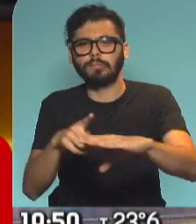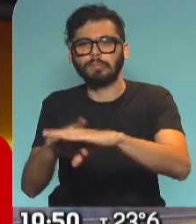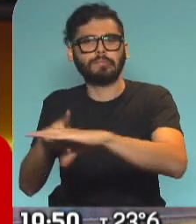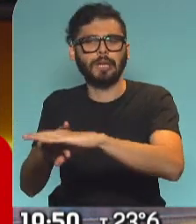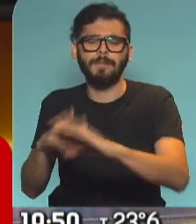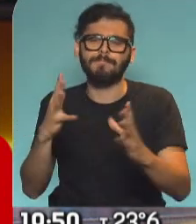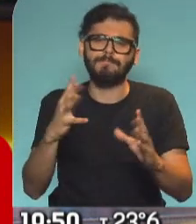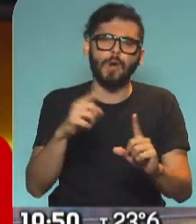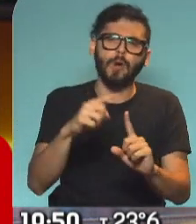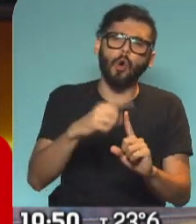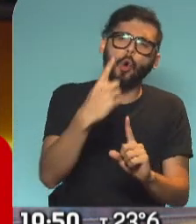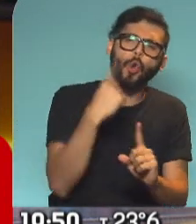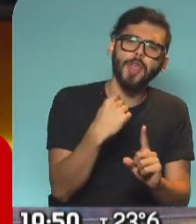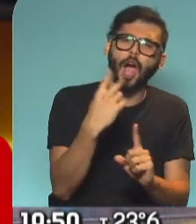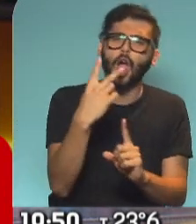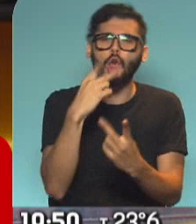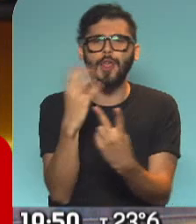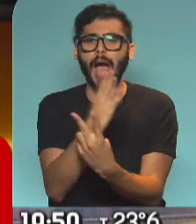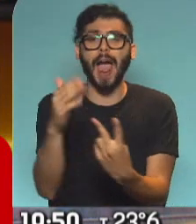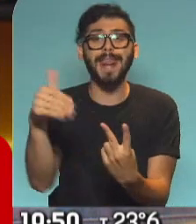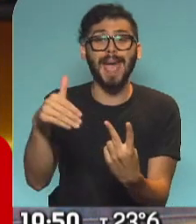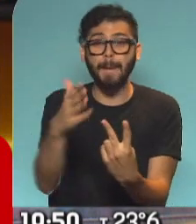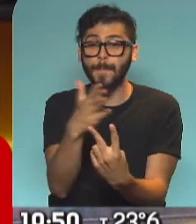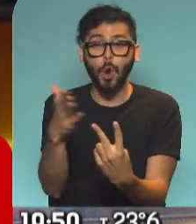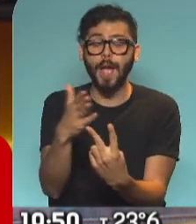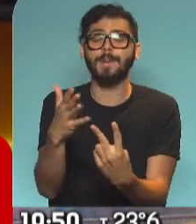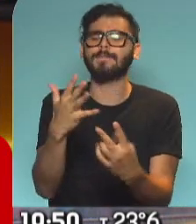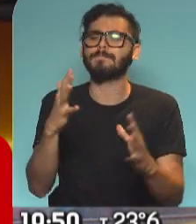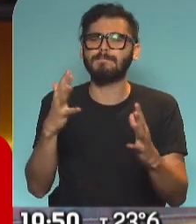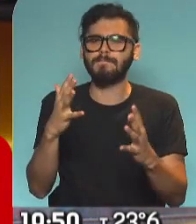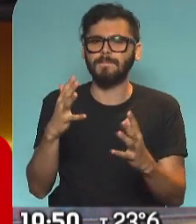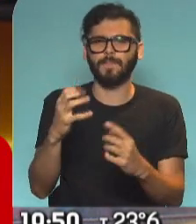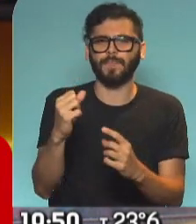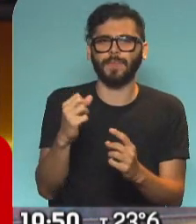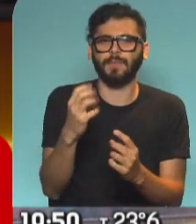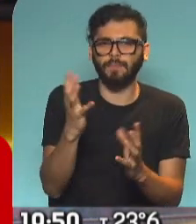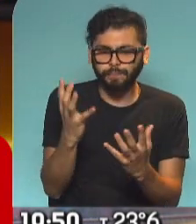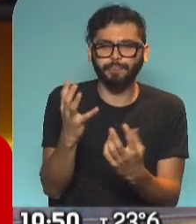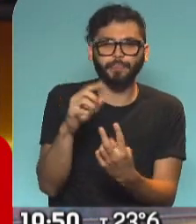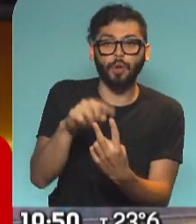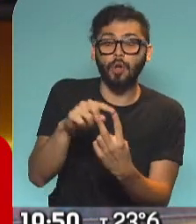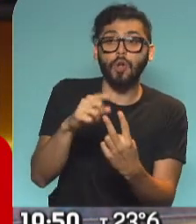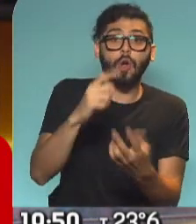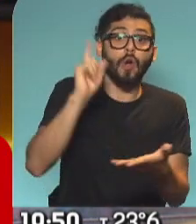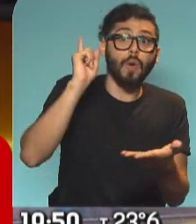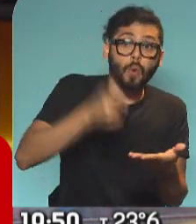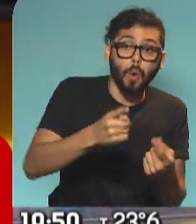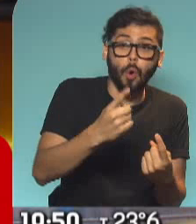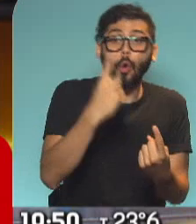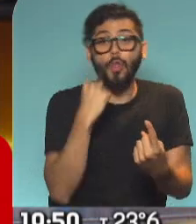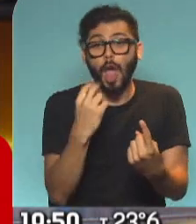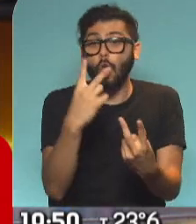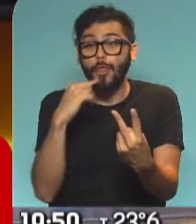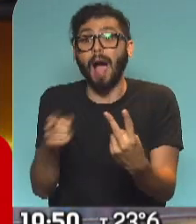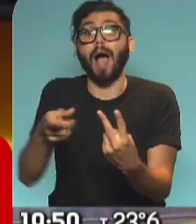entre 24 y 48 horas del suministro, con lo cual estamos entendiendo que se le dieron entre 24 y 48 horas después del fallo. Bien,